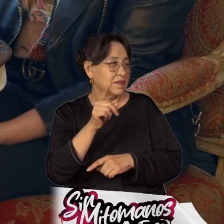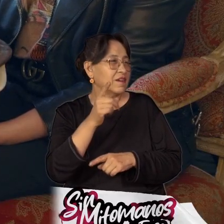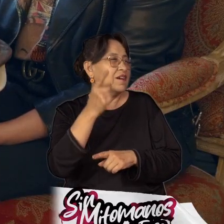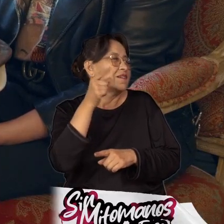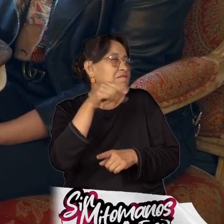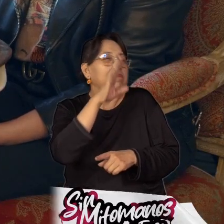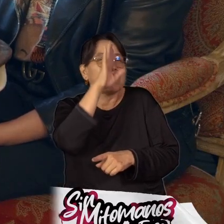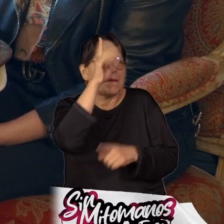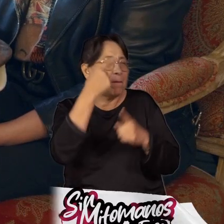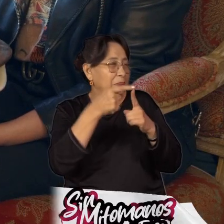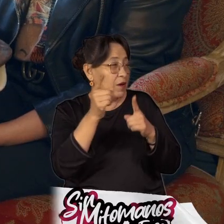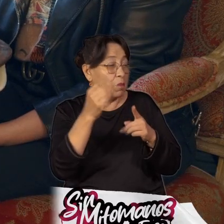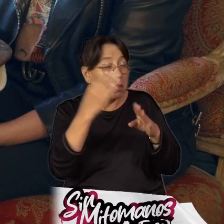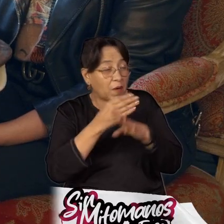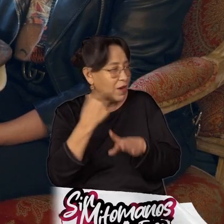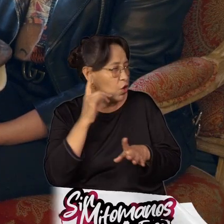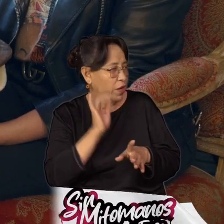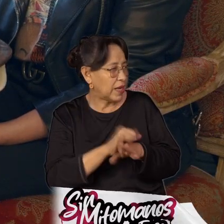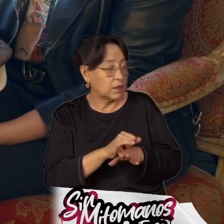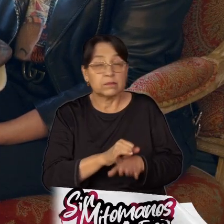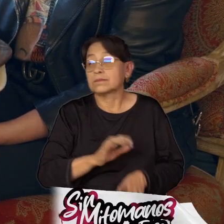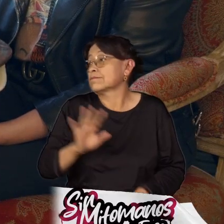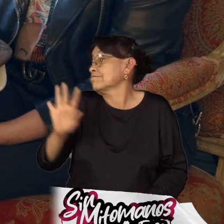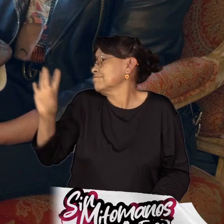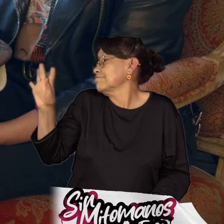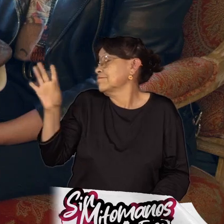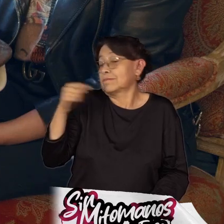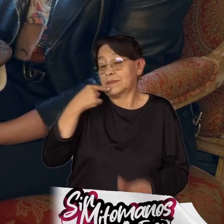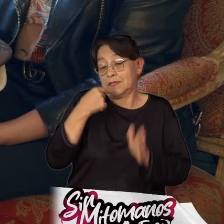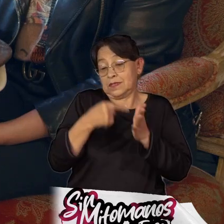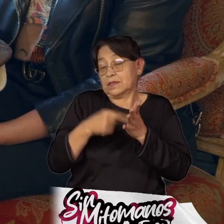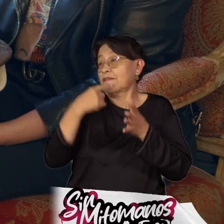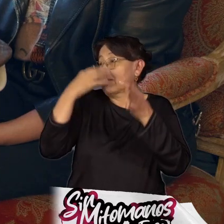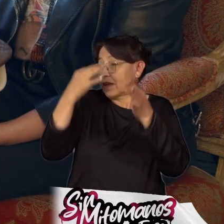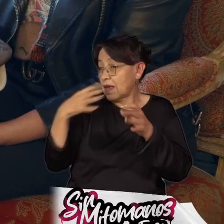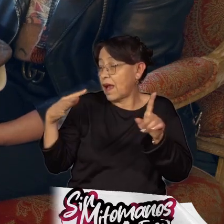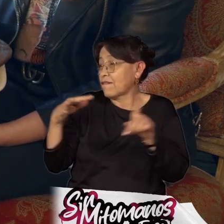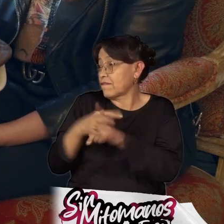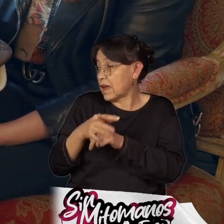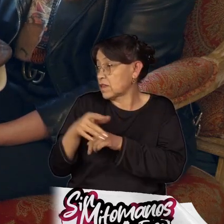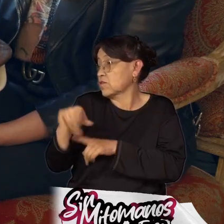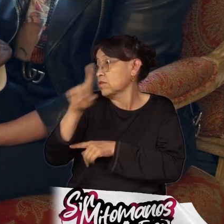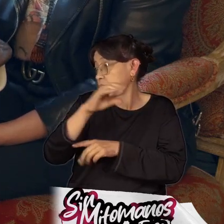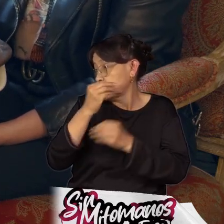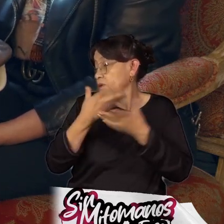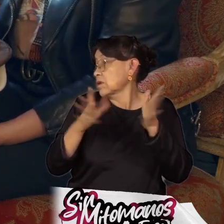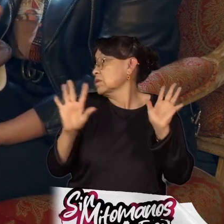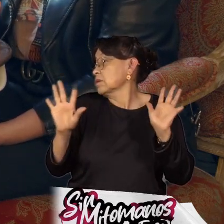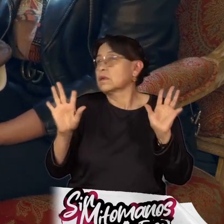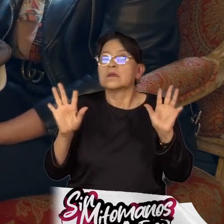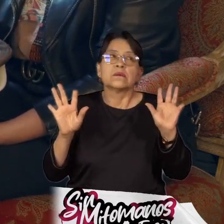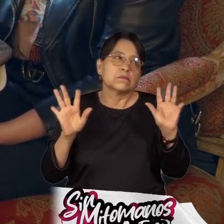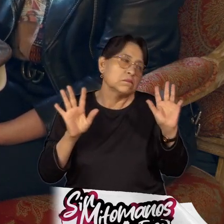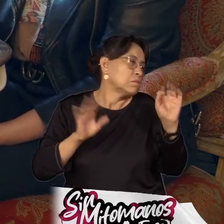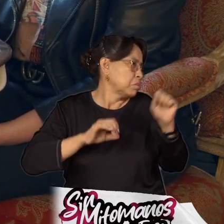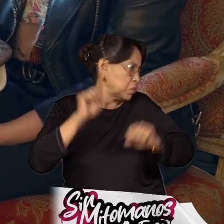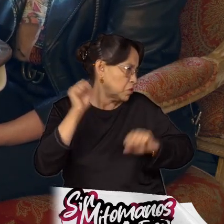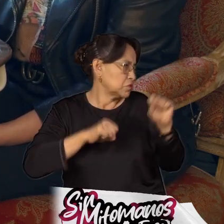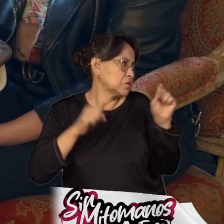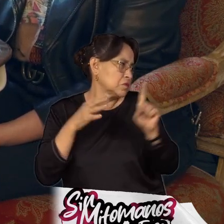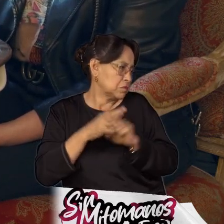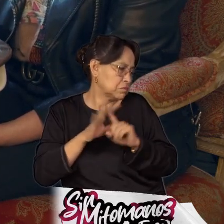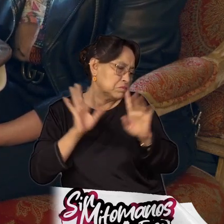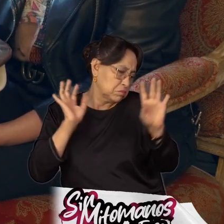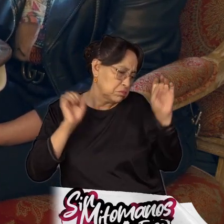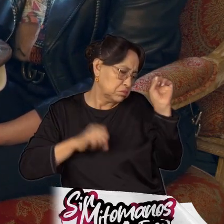pero aunque puede ser, lo cierto es que se va a ver afectado el verdadero Sí, valor. por lo uno o por lo otro la se puede famosa ver afectado. burbuja que